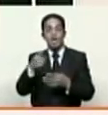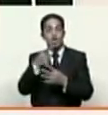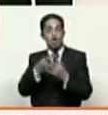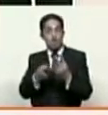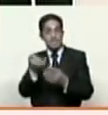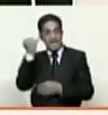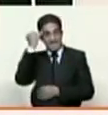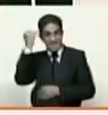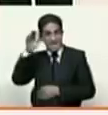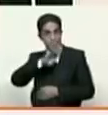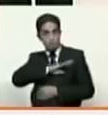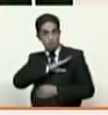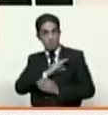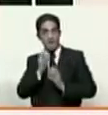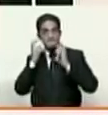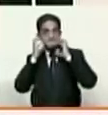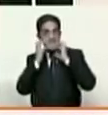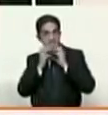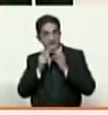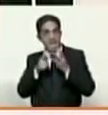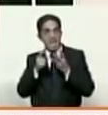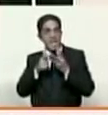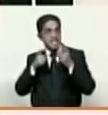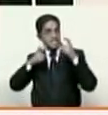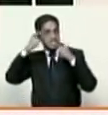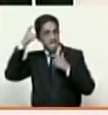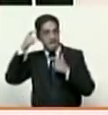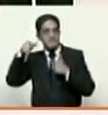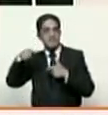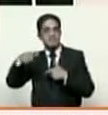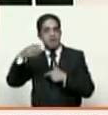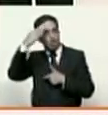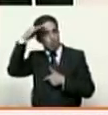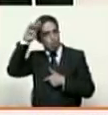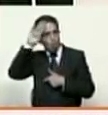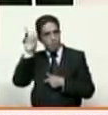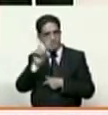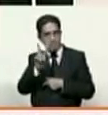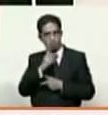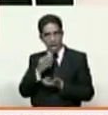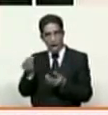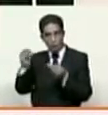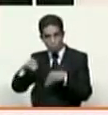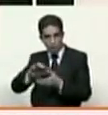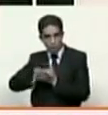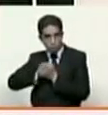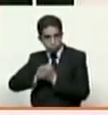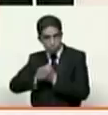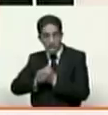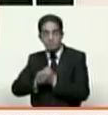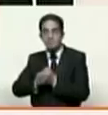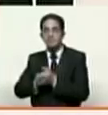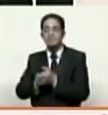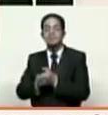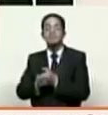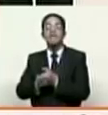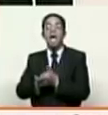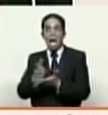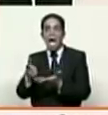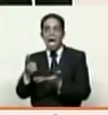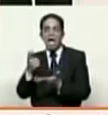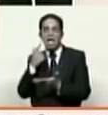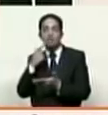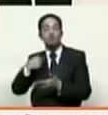Castro, el comandante Hugo Chávez, y donde Cuba y Venezuela hoy siguen consolidando y profundizando gracias a la amistad y a las relaciones